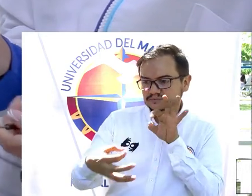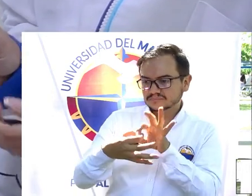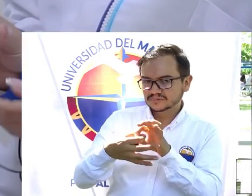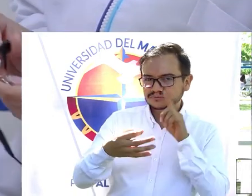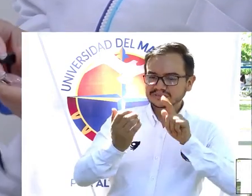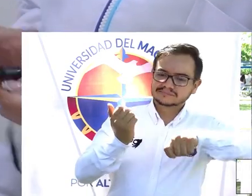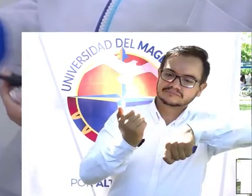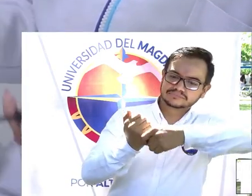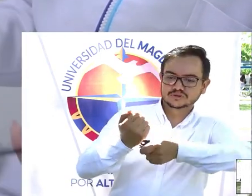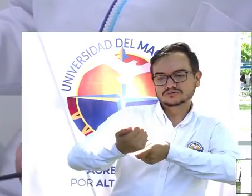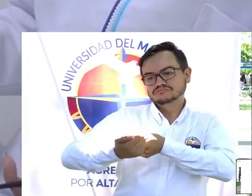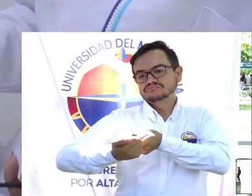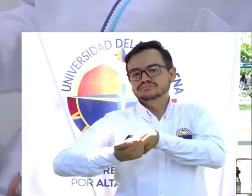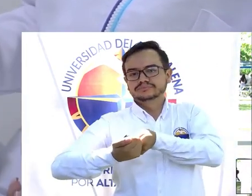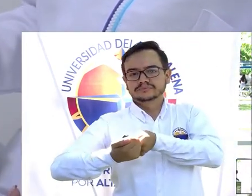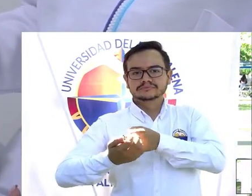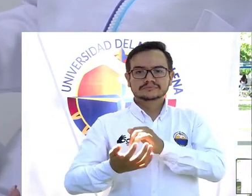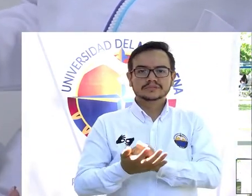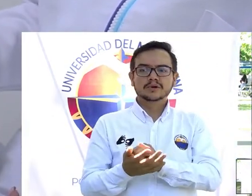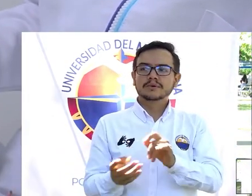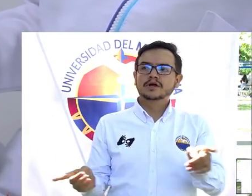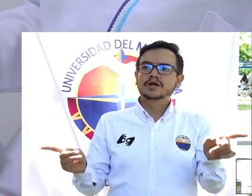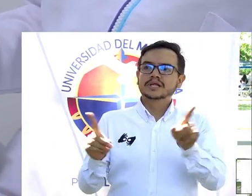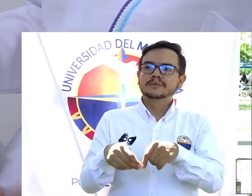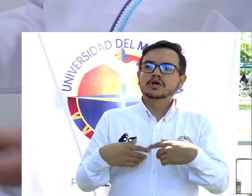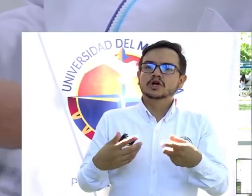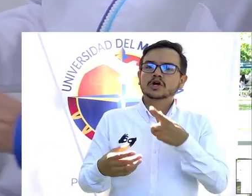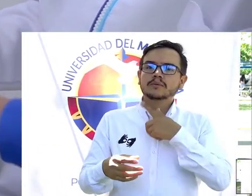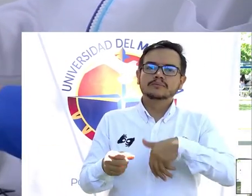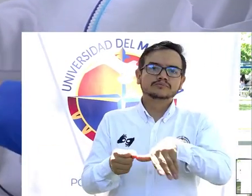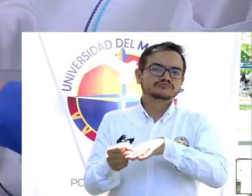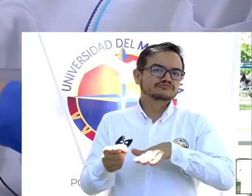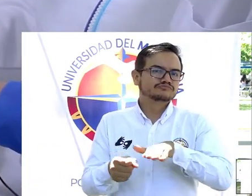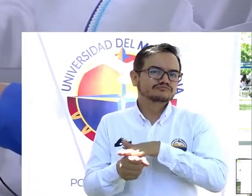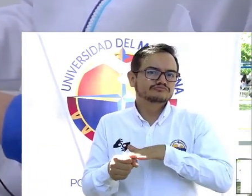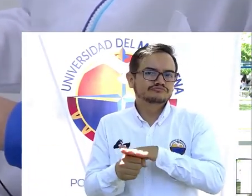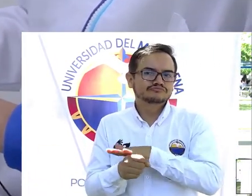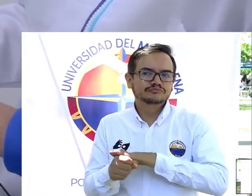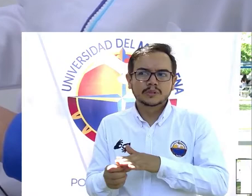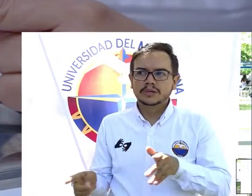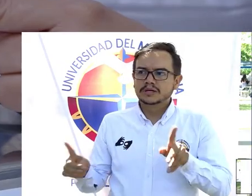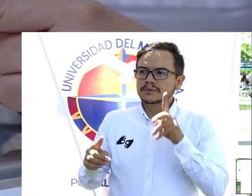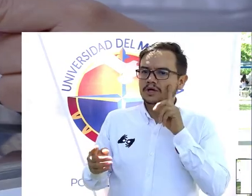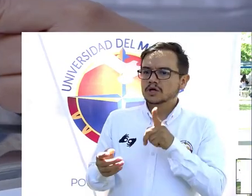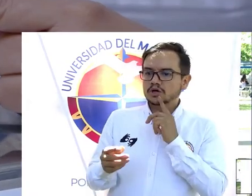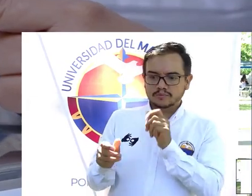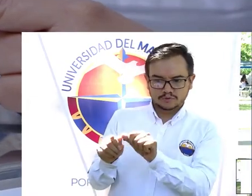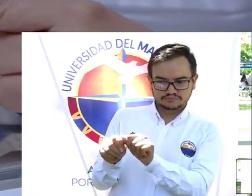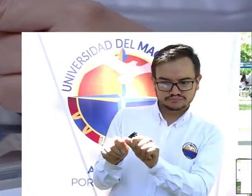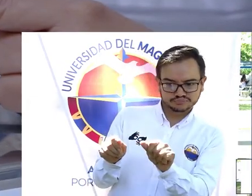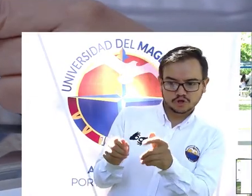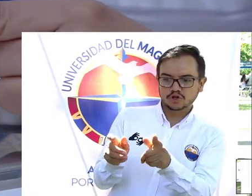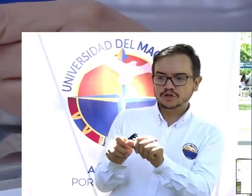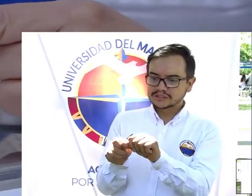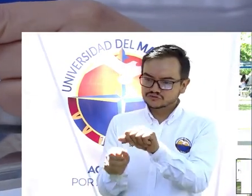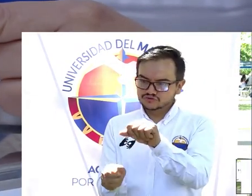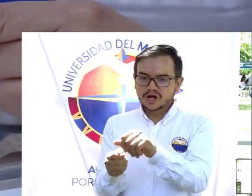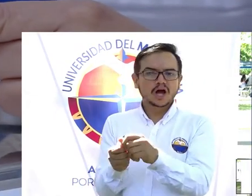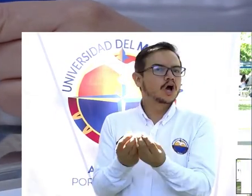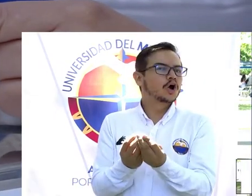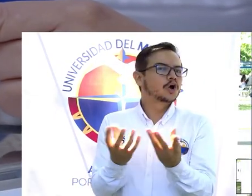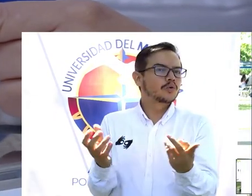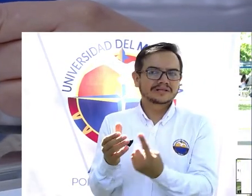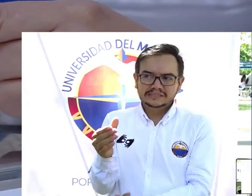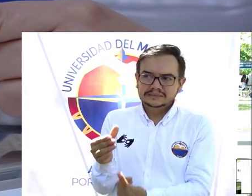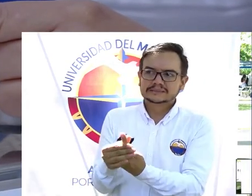lima apical. Y solamente lo prendemos y él nos determina la longitud exacta del diente que queremos hacerle